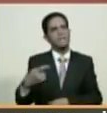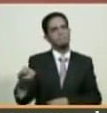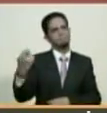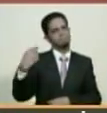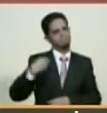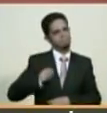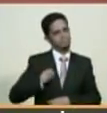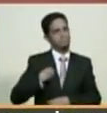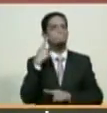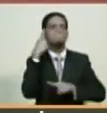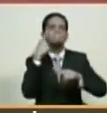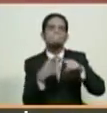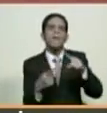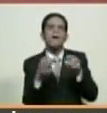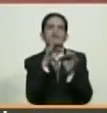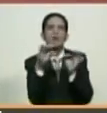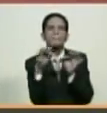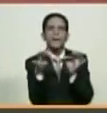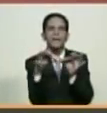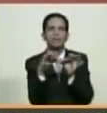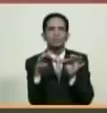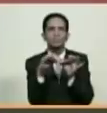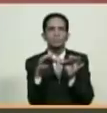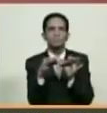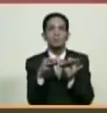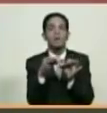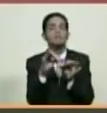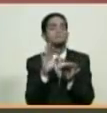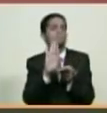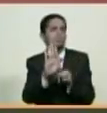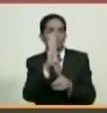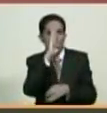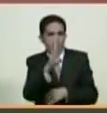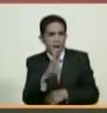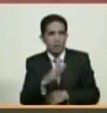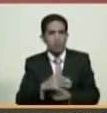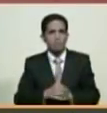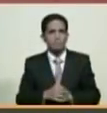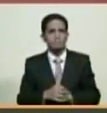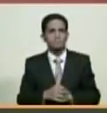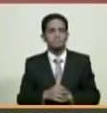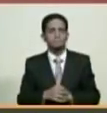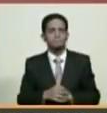a un salario mínimo por sus pensiones en sus cuentas. Claro, hay